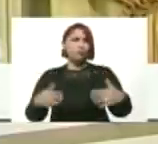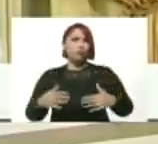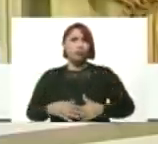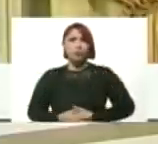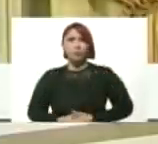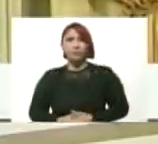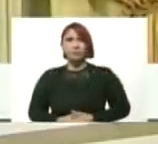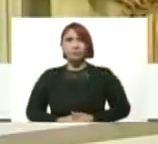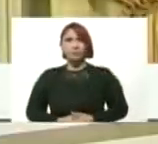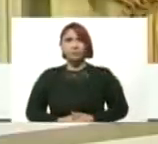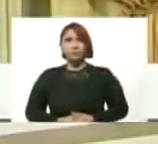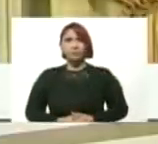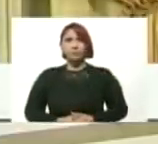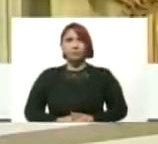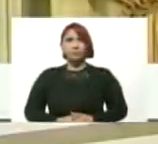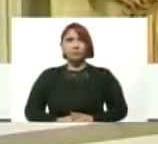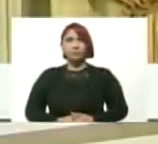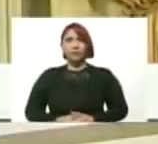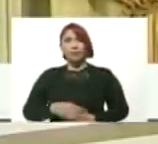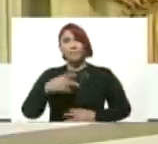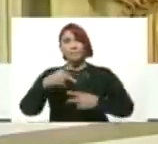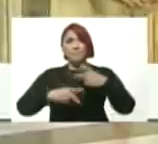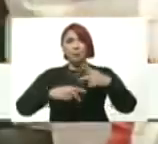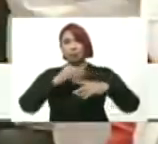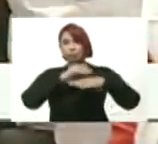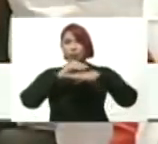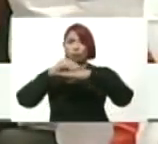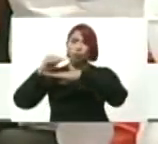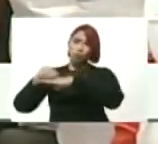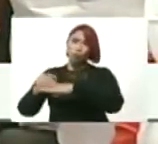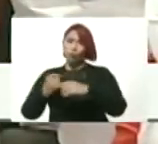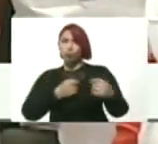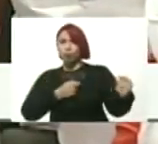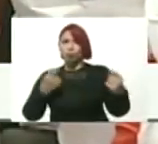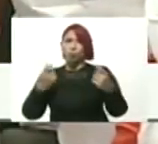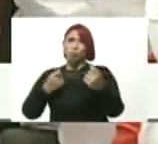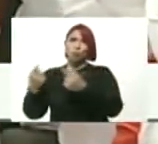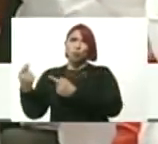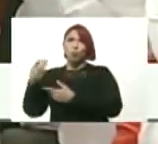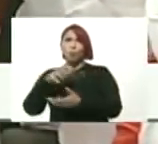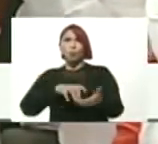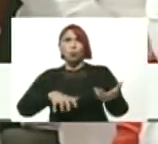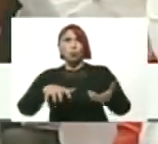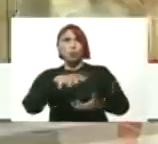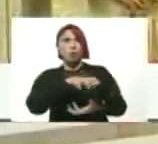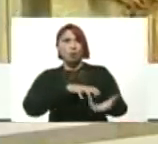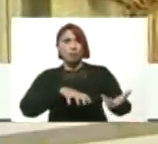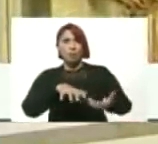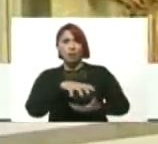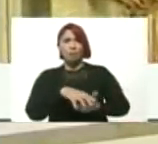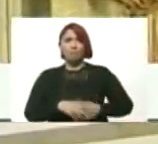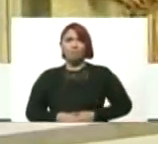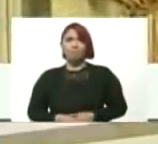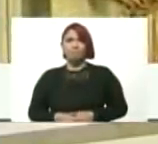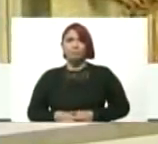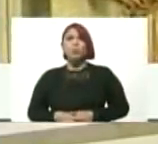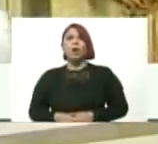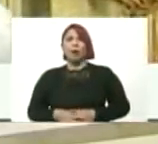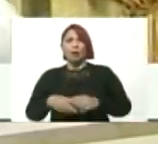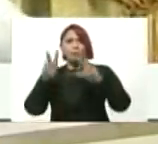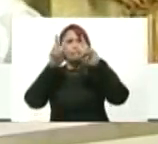a los procesos de consulta evacuación de problema y diagnóstico